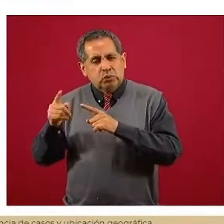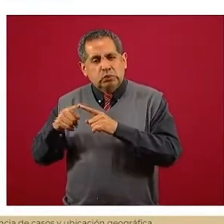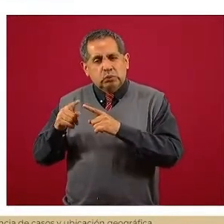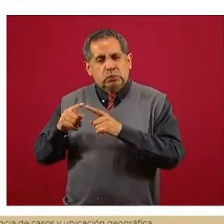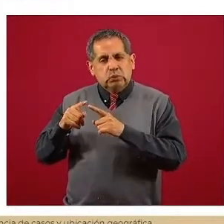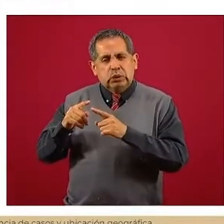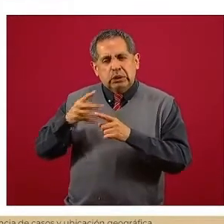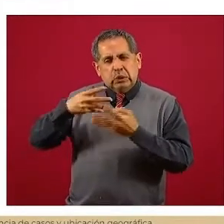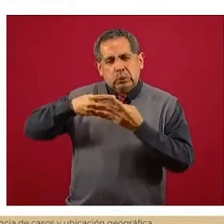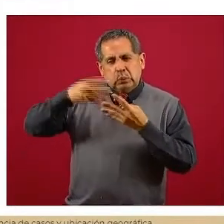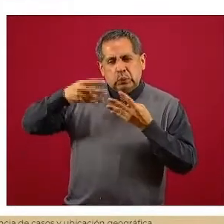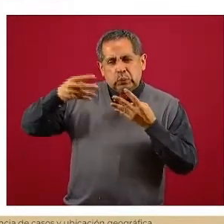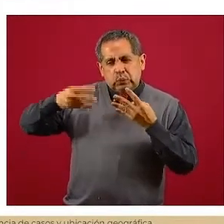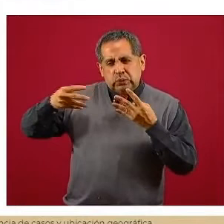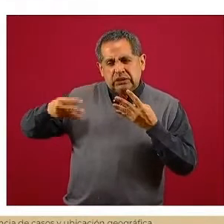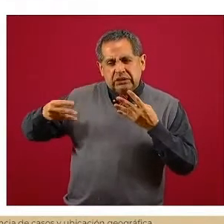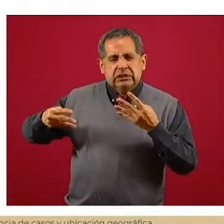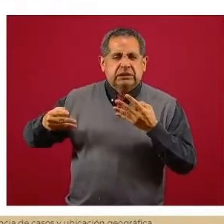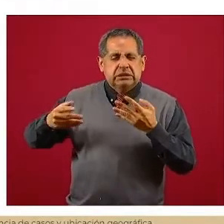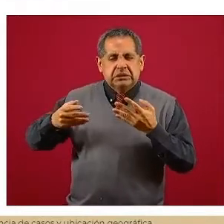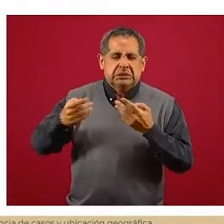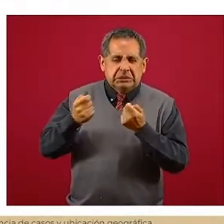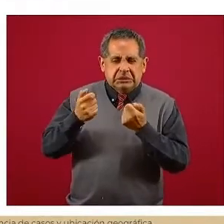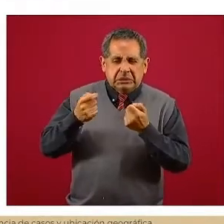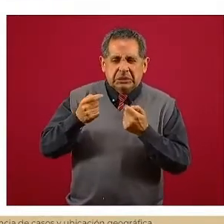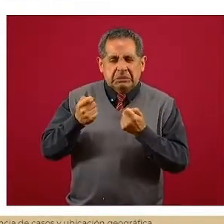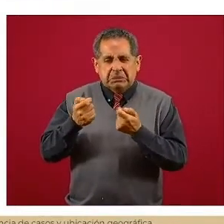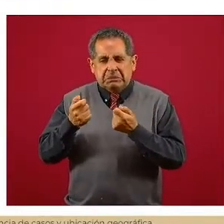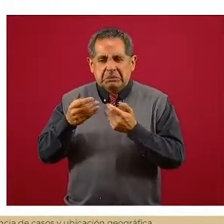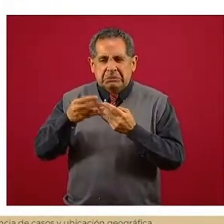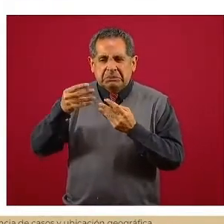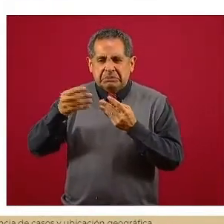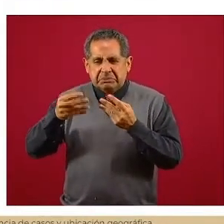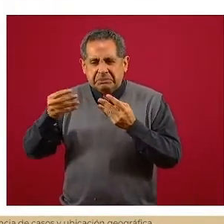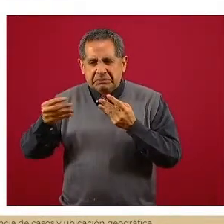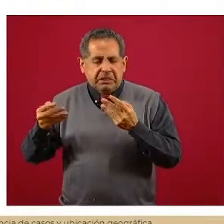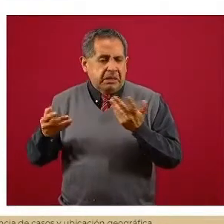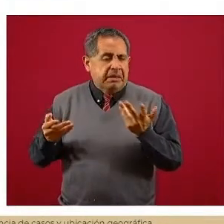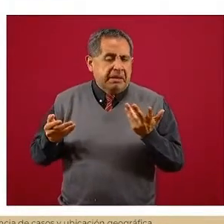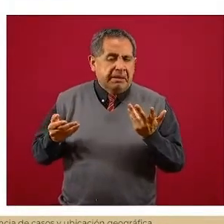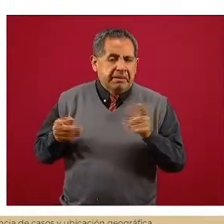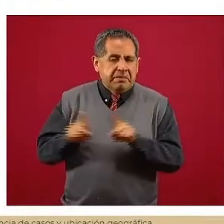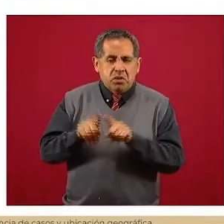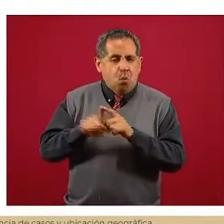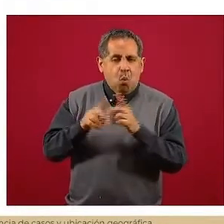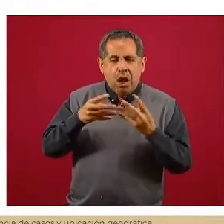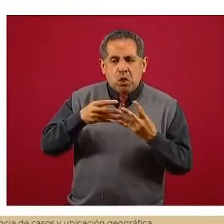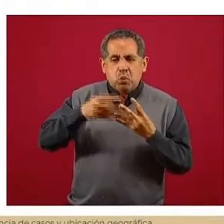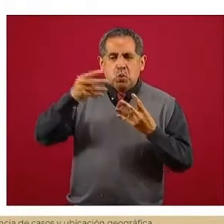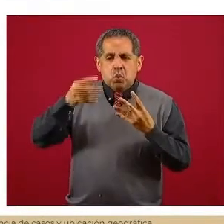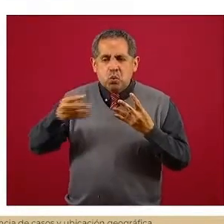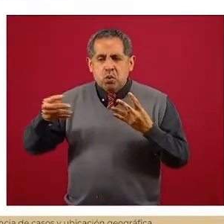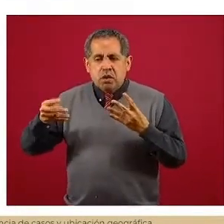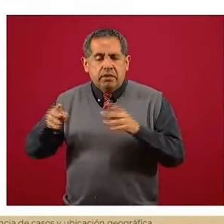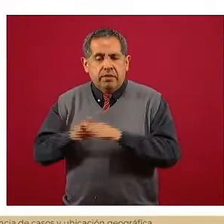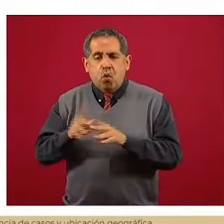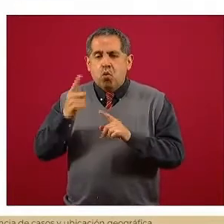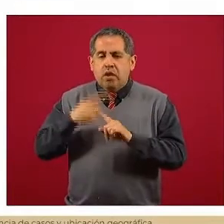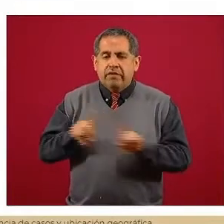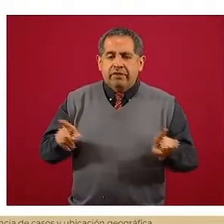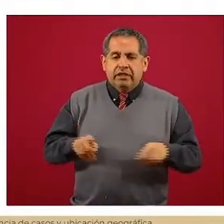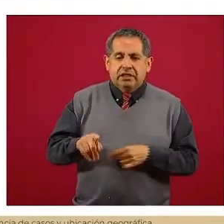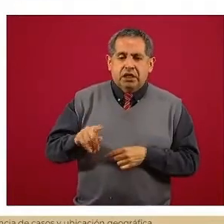similar entre ellos, intensidades solamente poco diferentes, y prácticamente todos ellos, a excepción de San Andrés